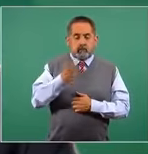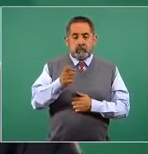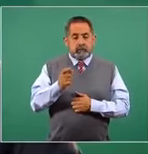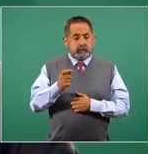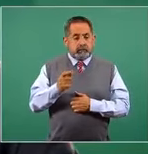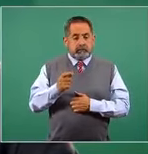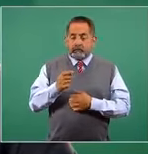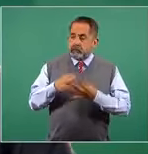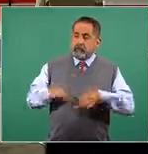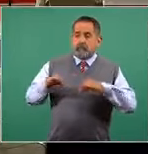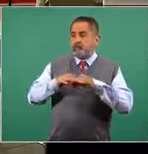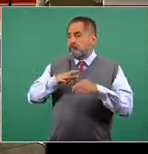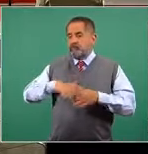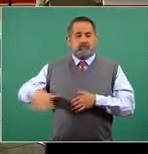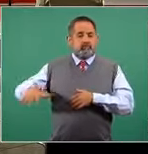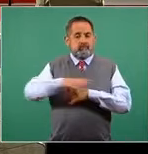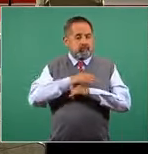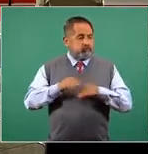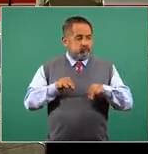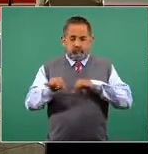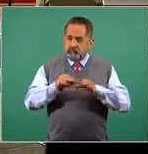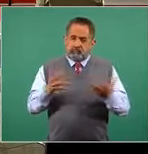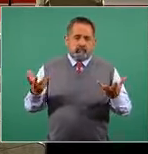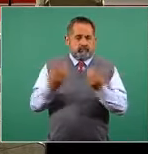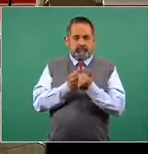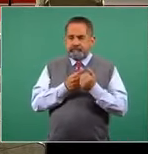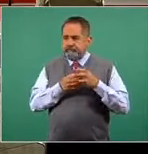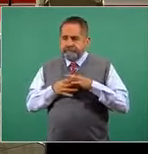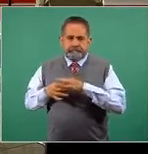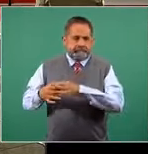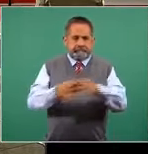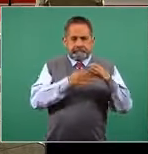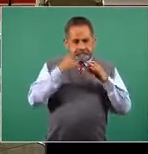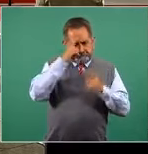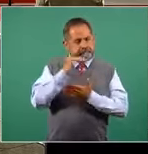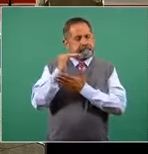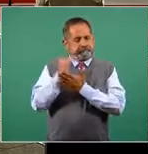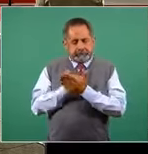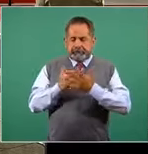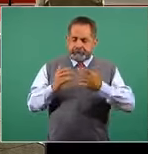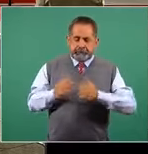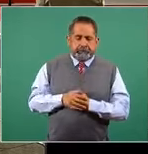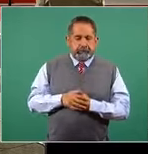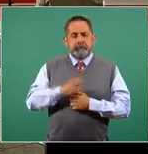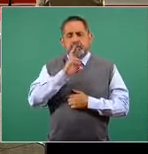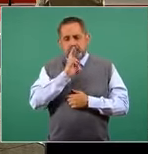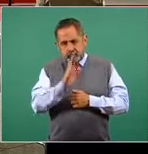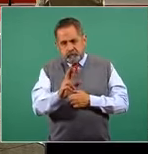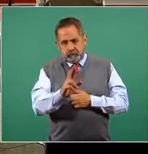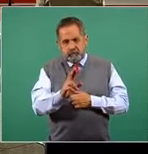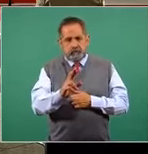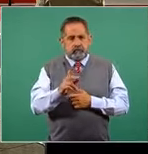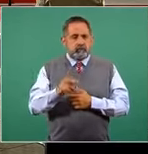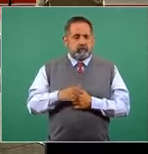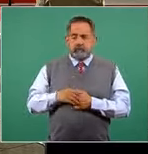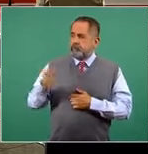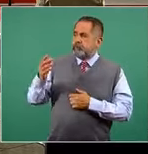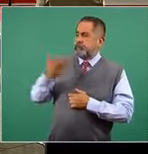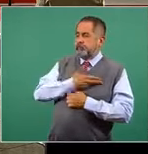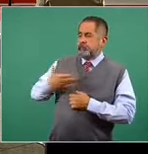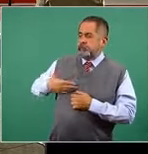institucionalidad mexicana trabajemos juntos para lograr esto. Entonces respondo lo que advirtió